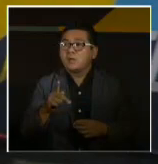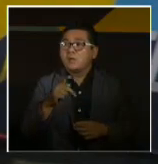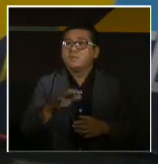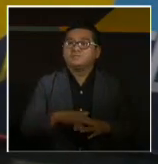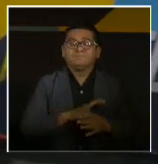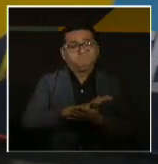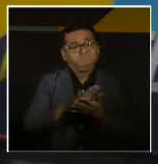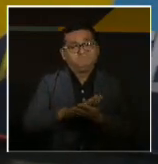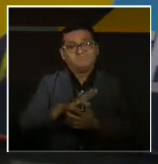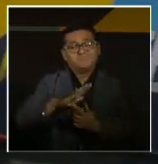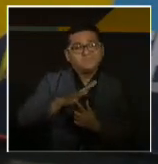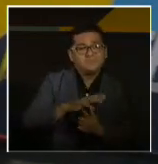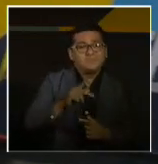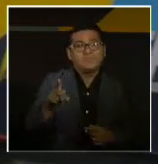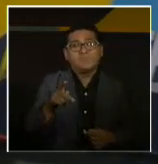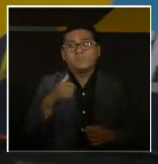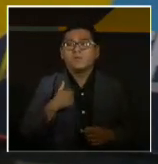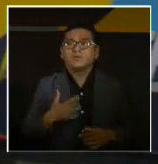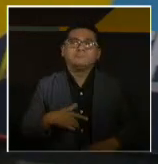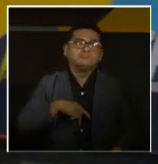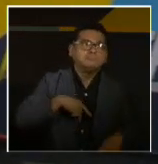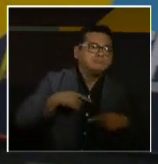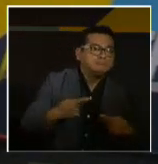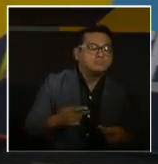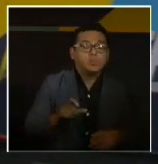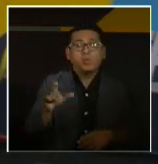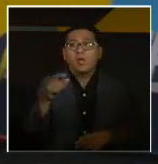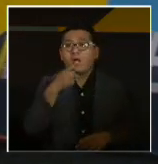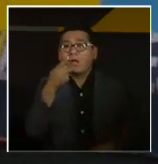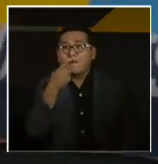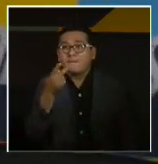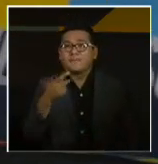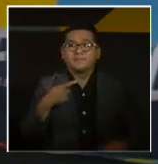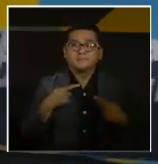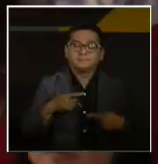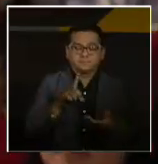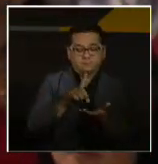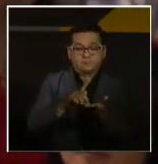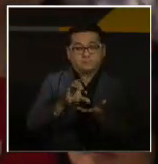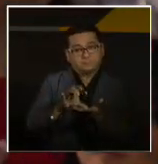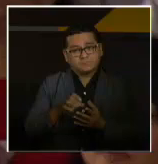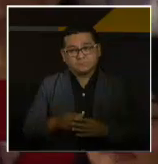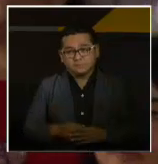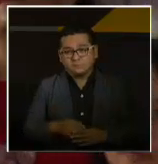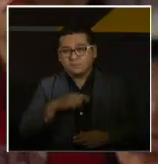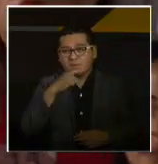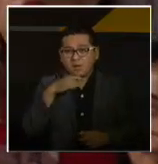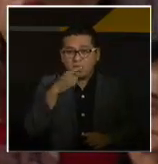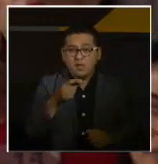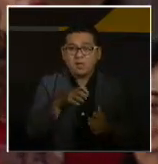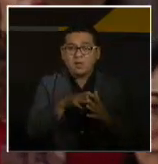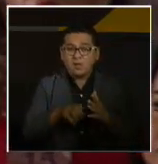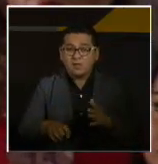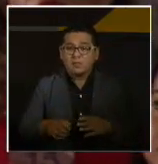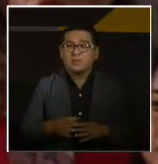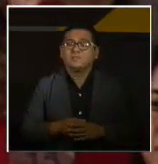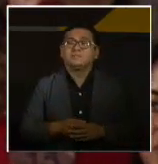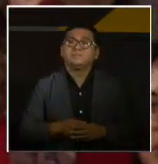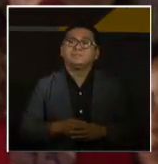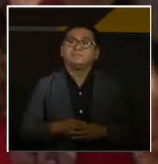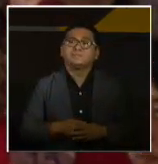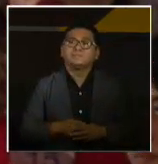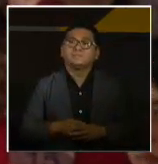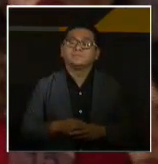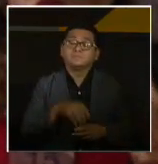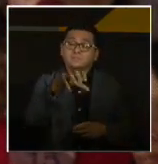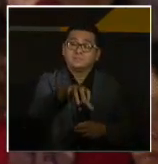a la población marginada, a la población vulnerable, cuando hablamos, por ejemplo, de los discapacitados, cuando hablamos, por ejemplo,